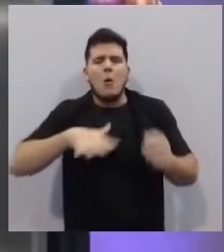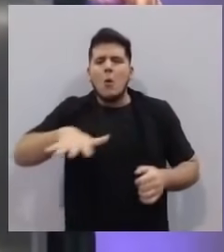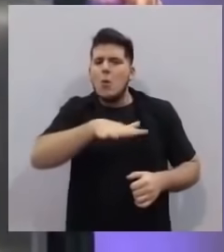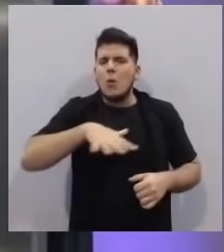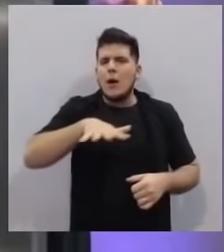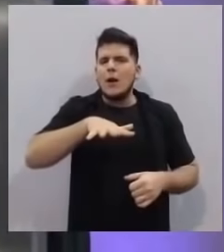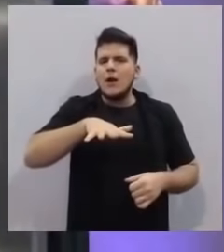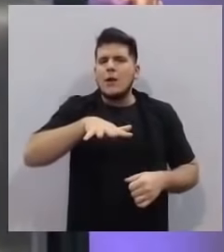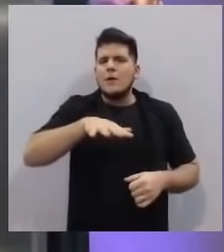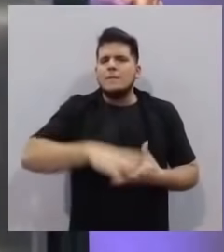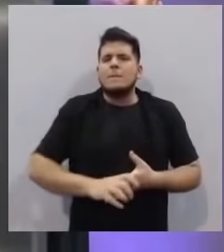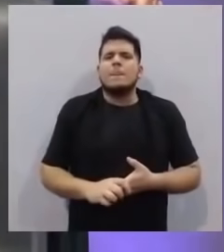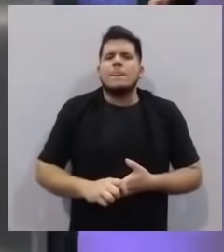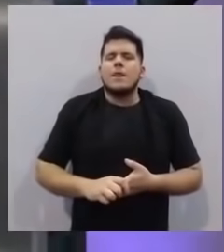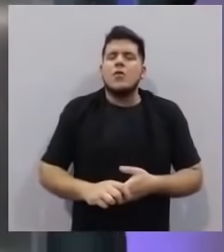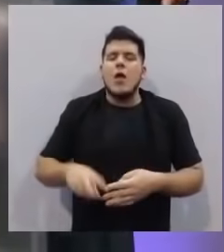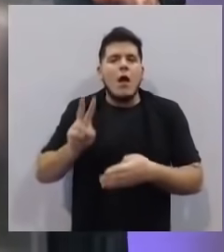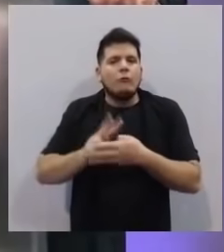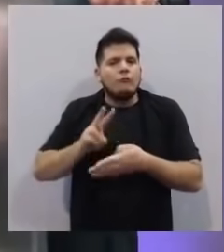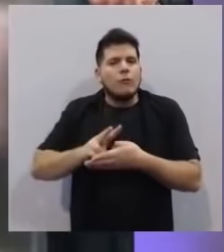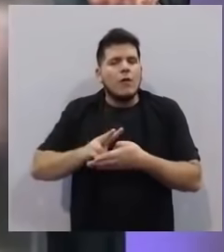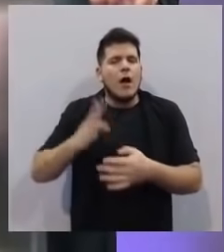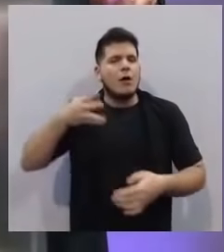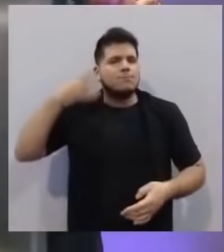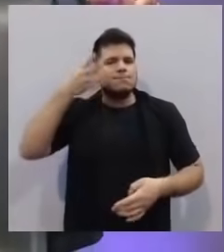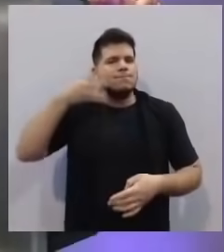comen voy a comer